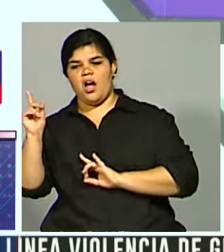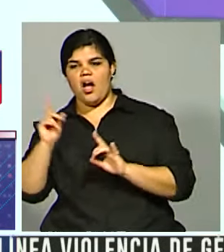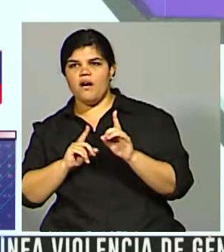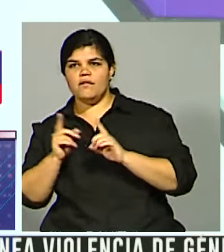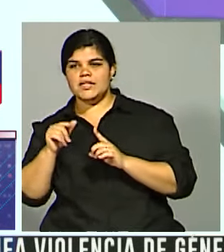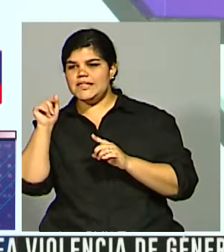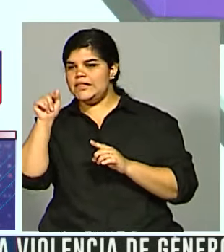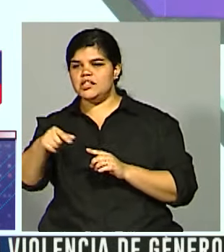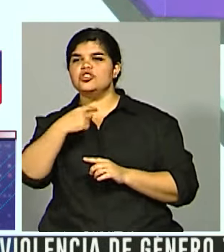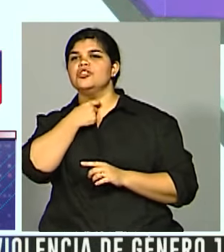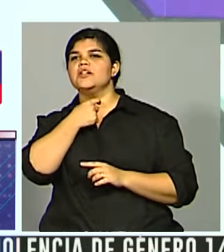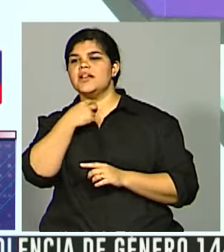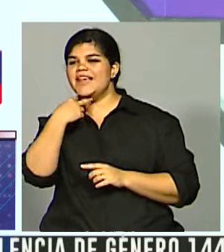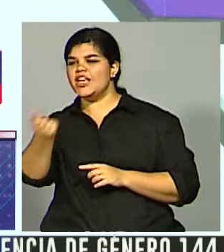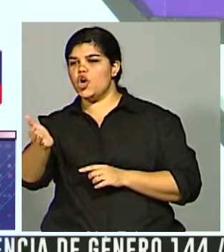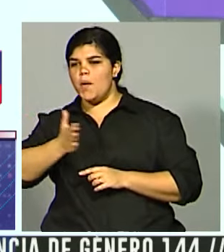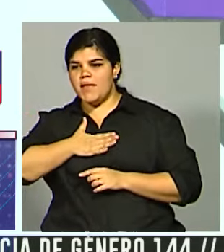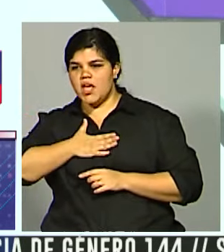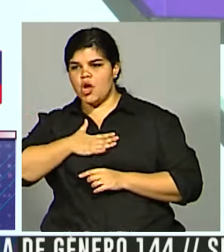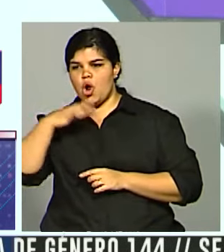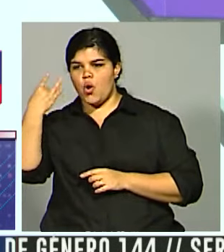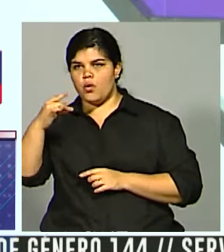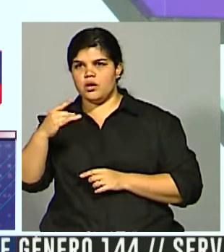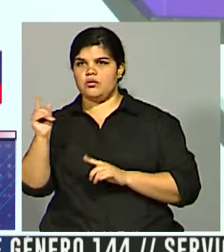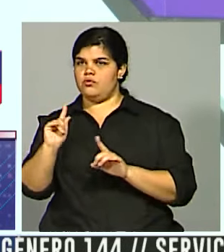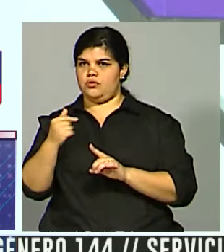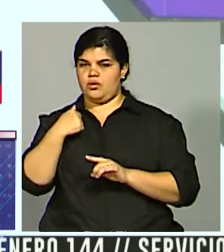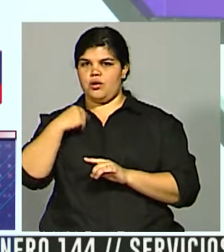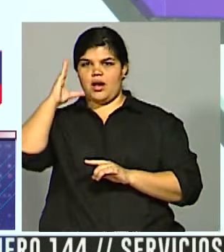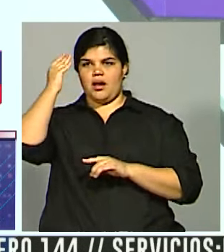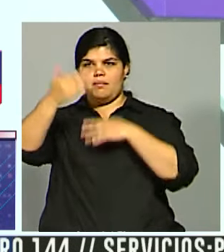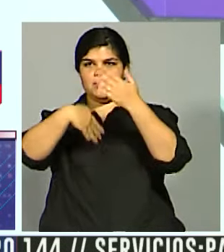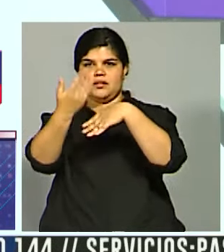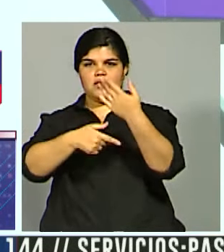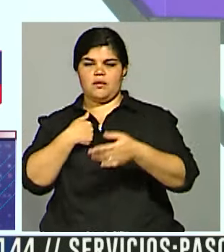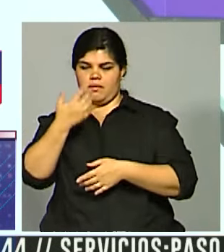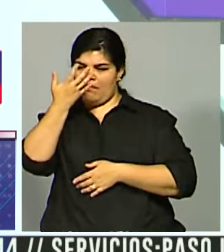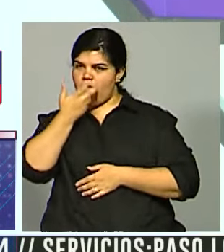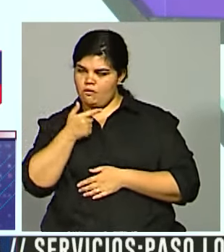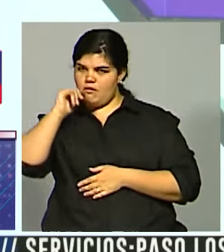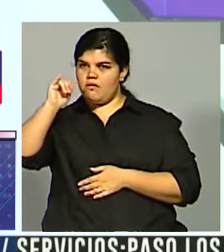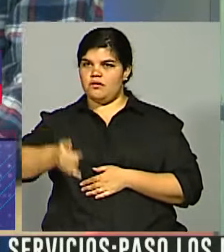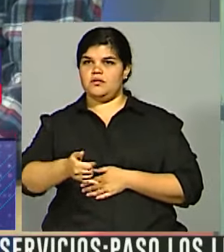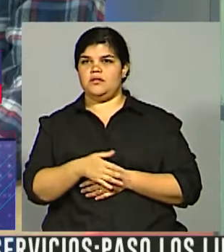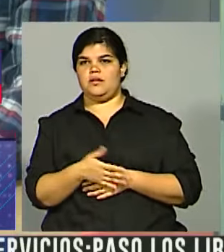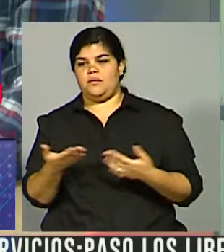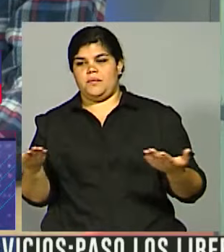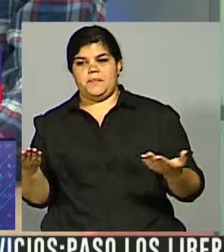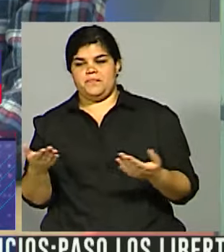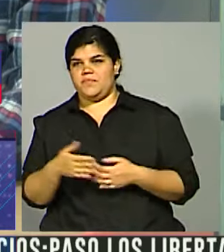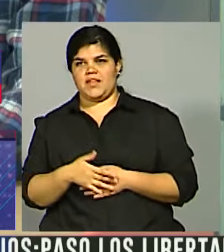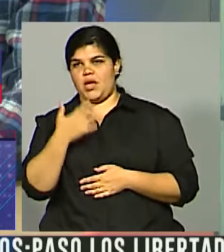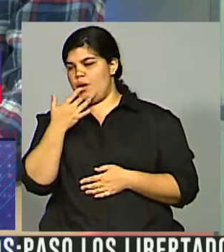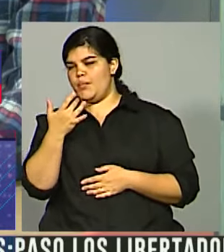es eso, para el hijo de uno nomás, pero empecé a hacer la formación yo porque me encantó y bueno. Bueno. También fue hermoso.